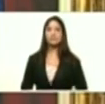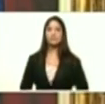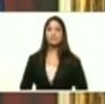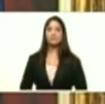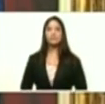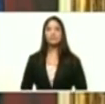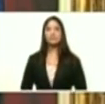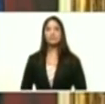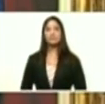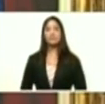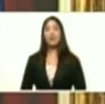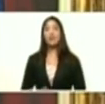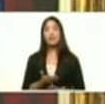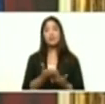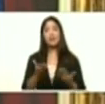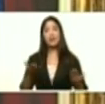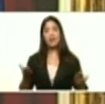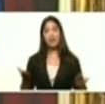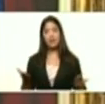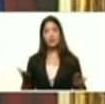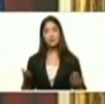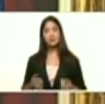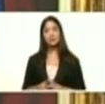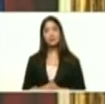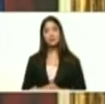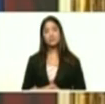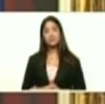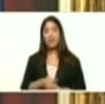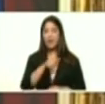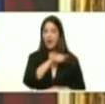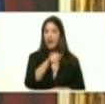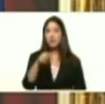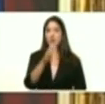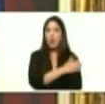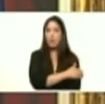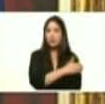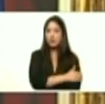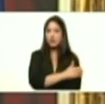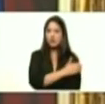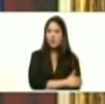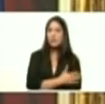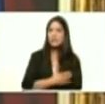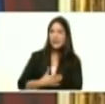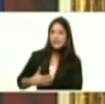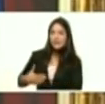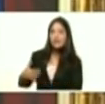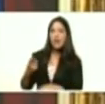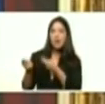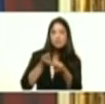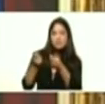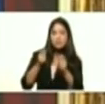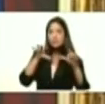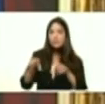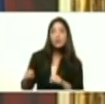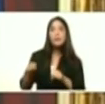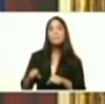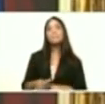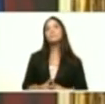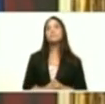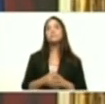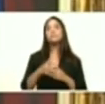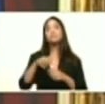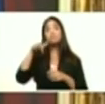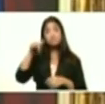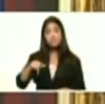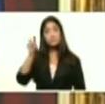entre ellos, la antipatria, que quiere, recomponer, la dominación imperial, estadounidense, en